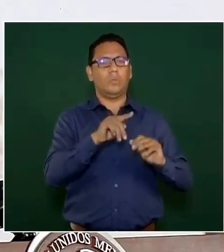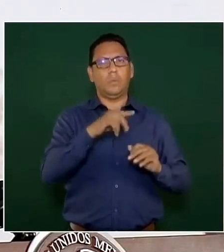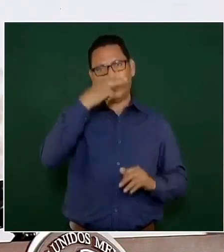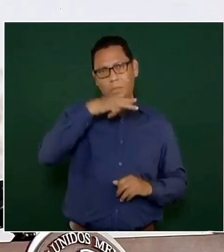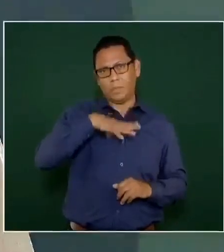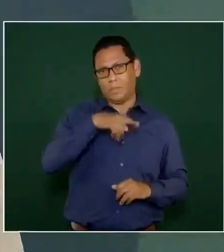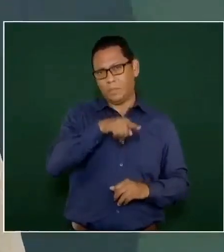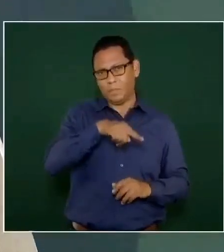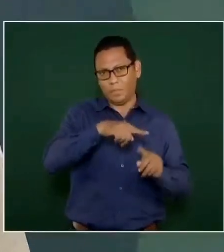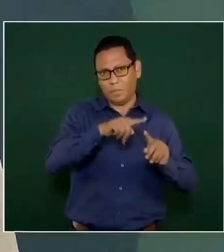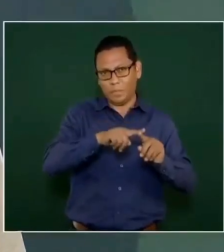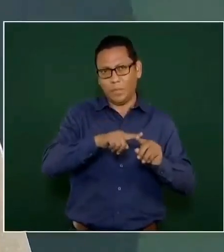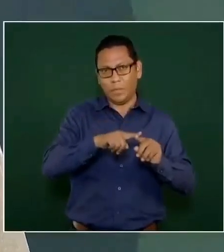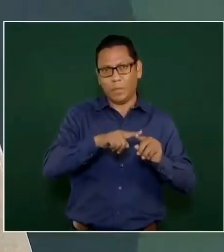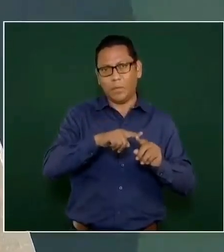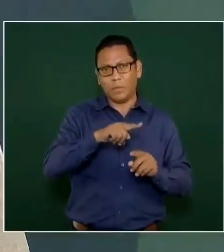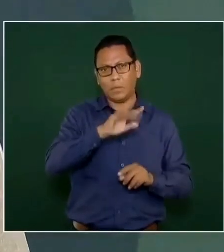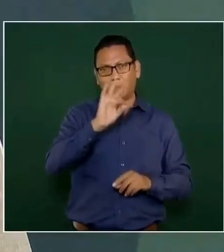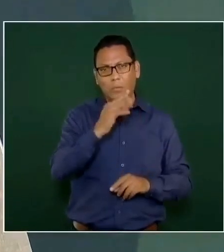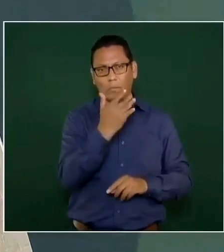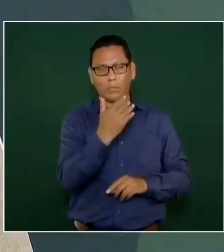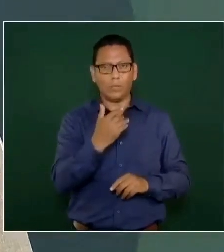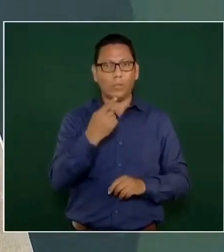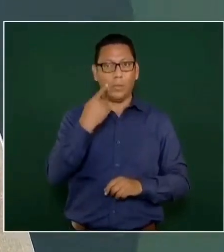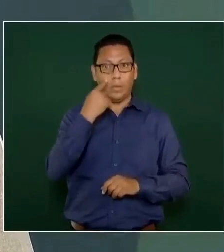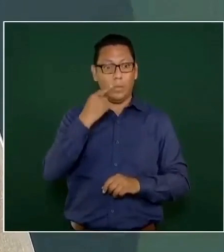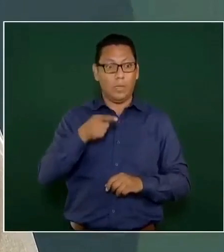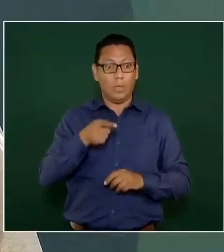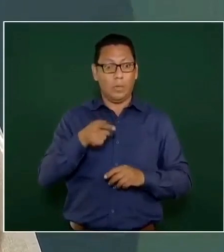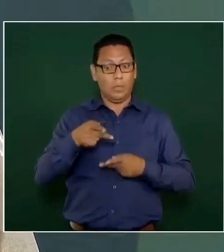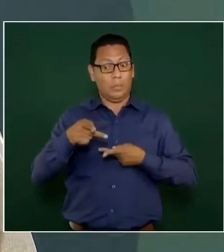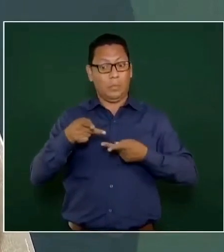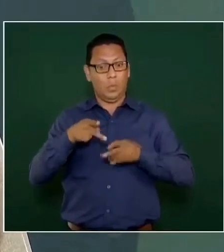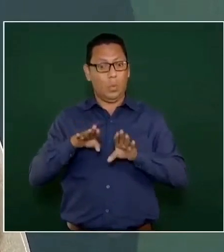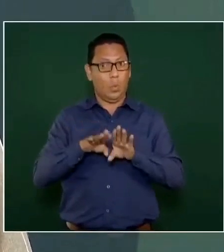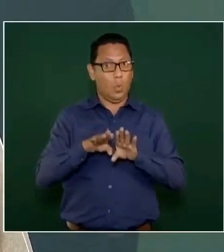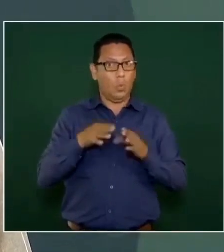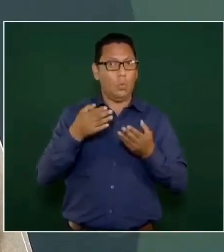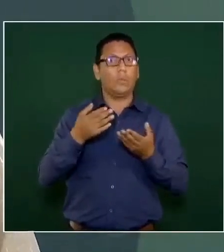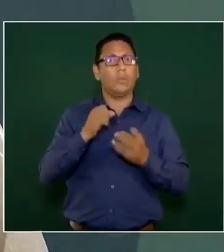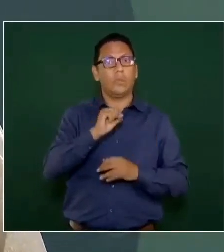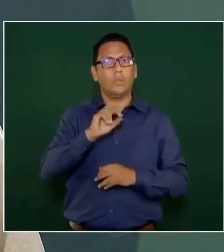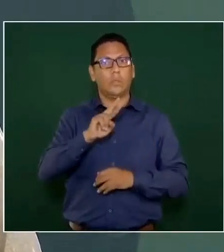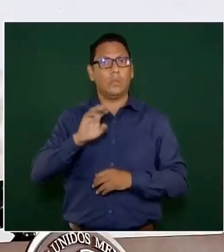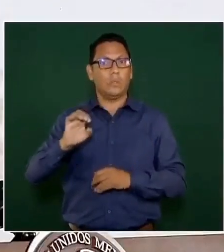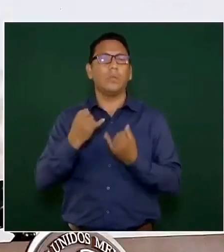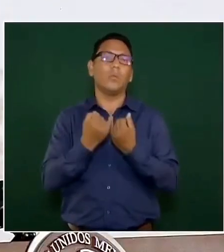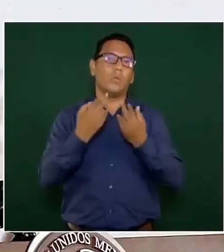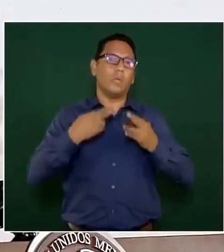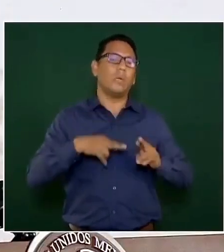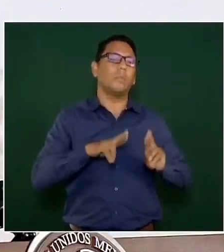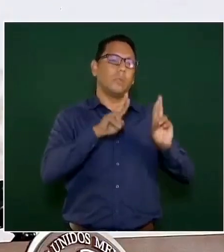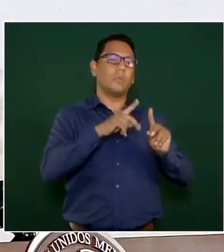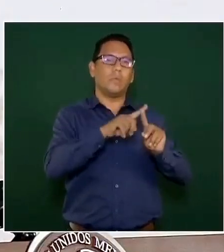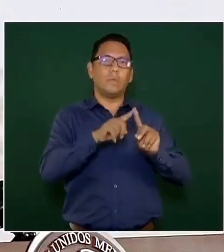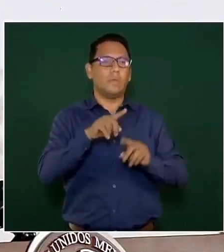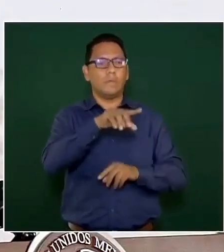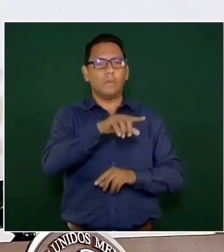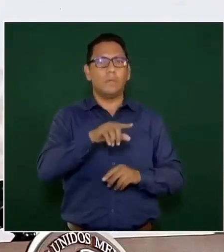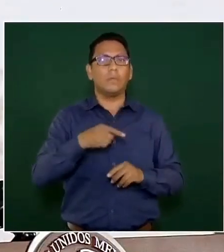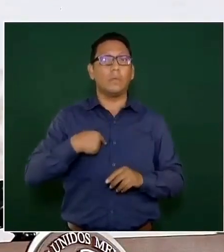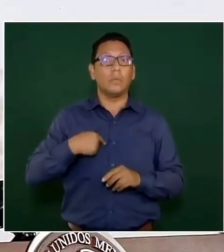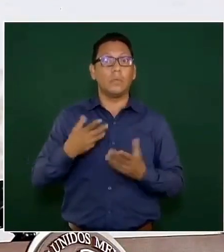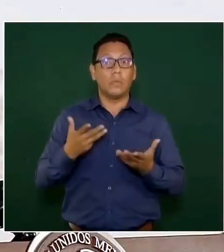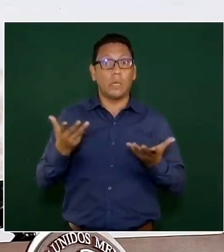los protocolos que se tienen en la Secretaría de Relaciones Exteriores y en las representaciones en el exterior, procedimos a